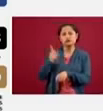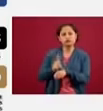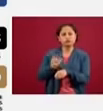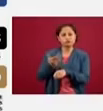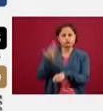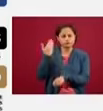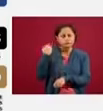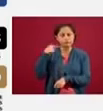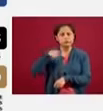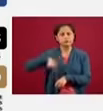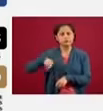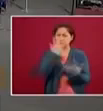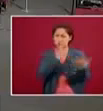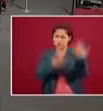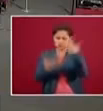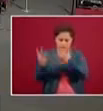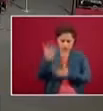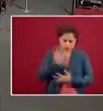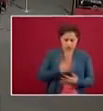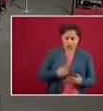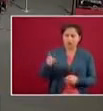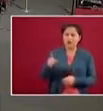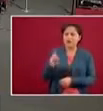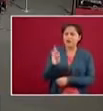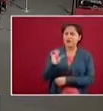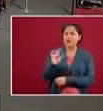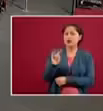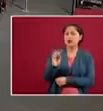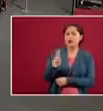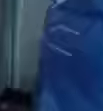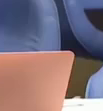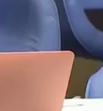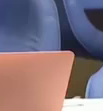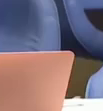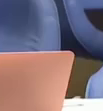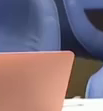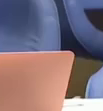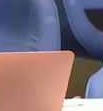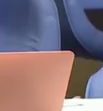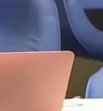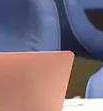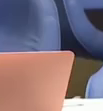seguir, comportamiento del virus y acciones. ¿Qué se